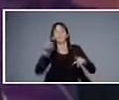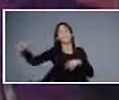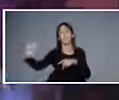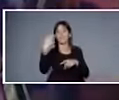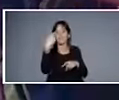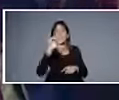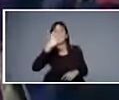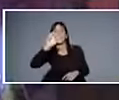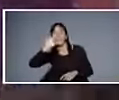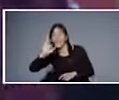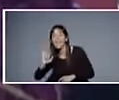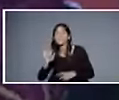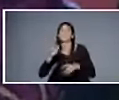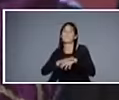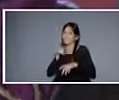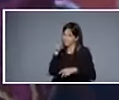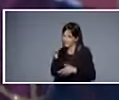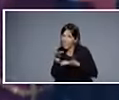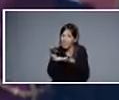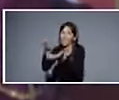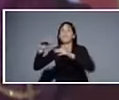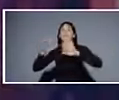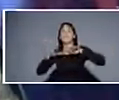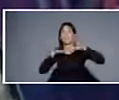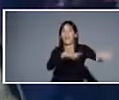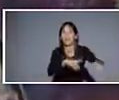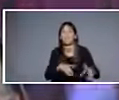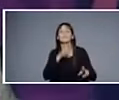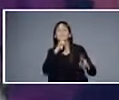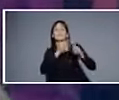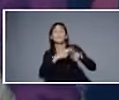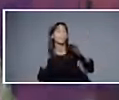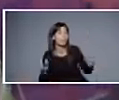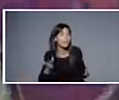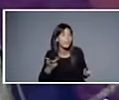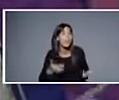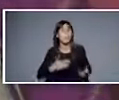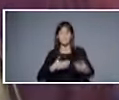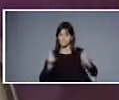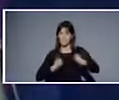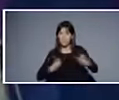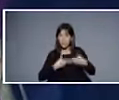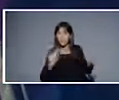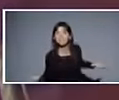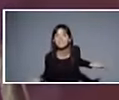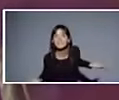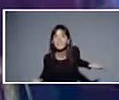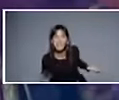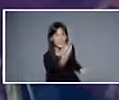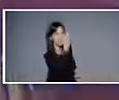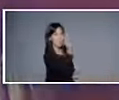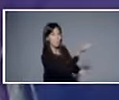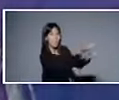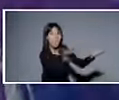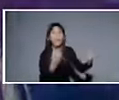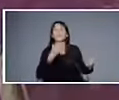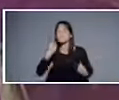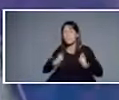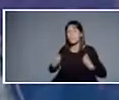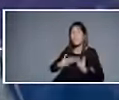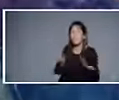viendo a Geray como 8 añitos. Nuestro pasacalle que se llama, escucha Geray, mi vida ser. Mi vida